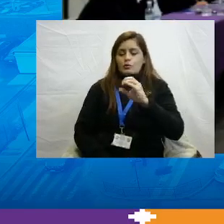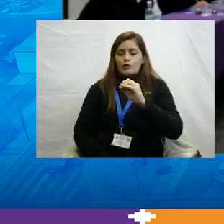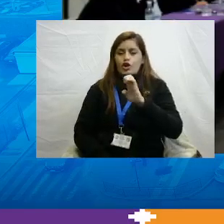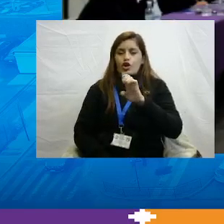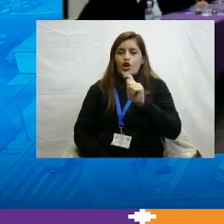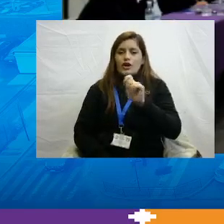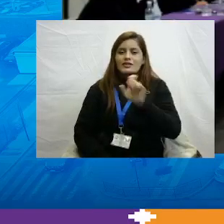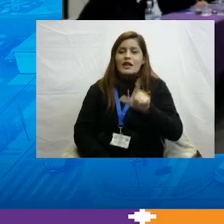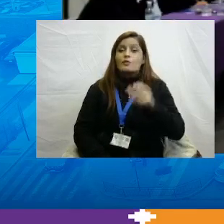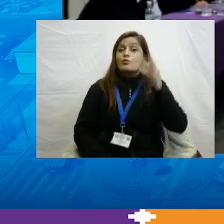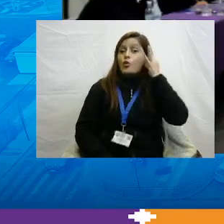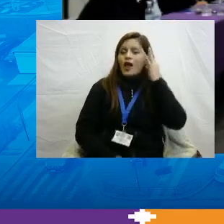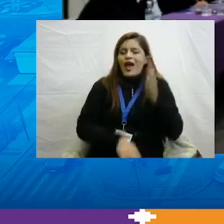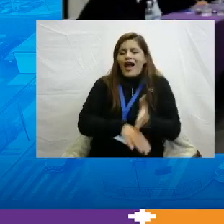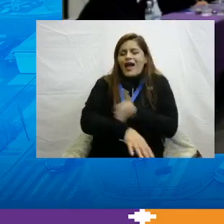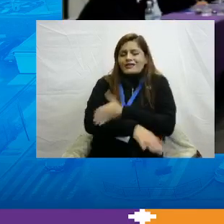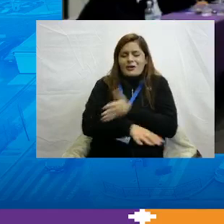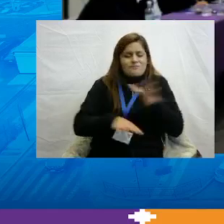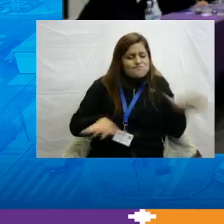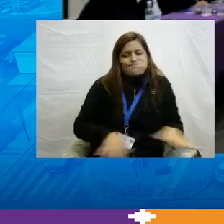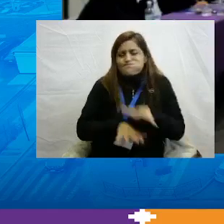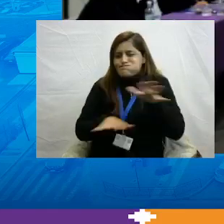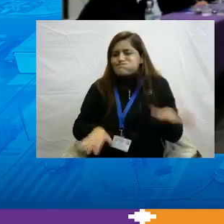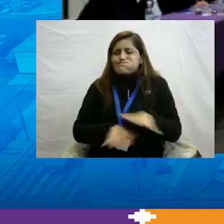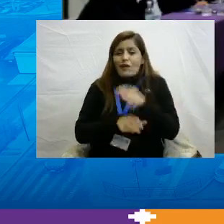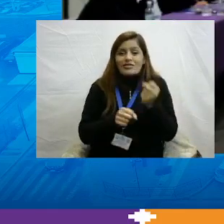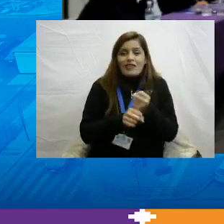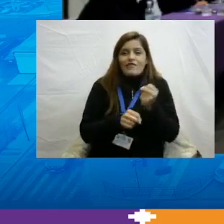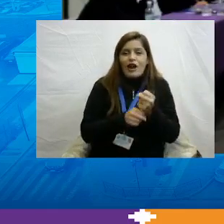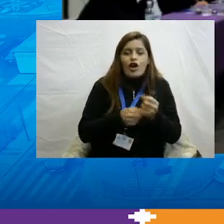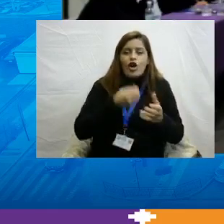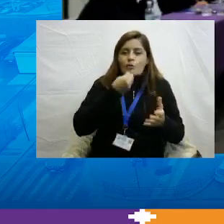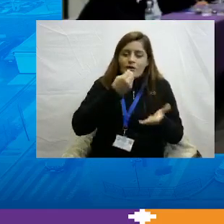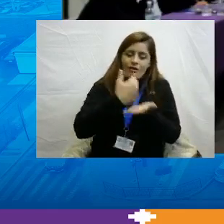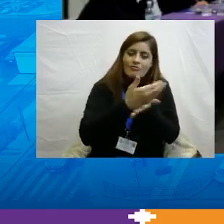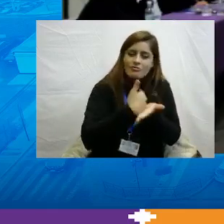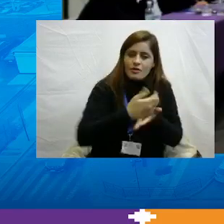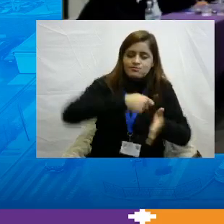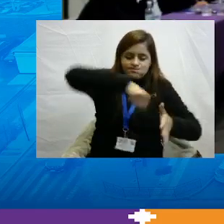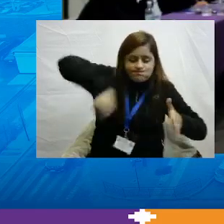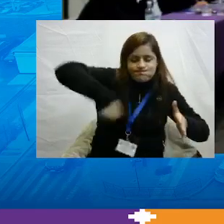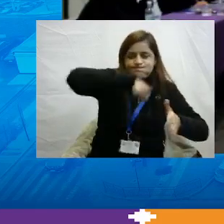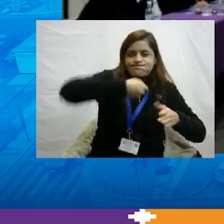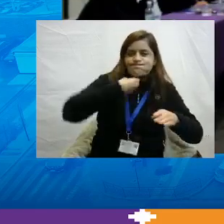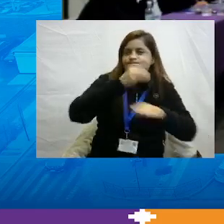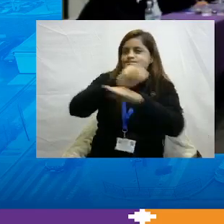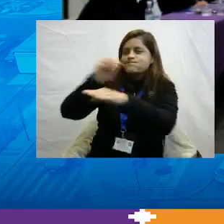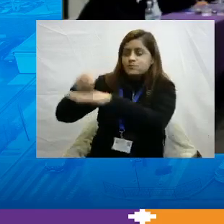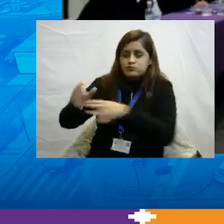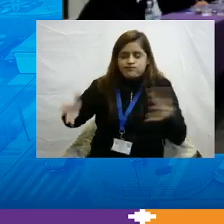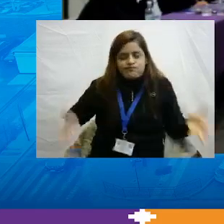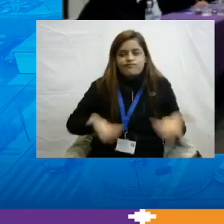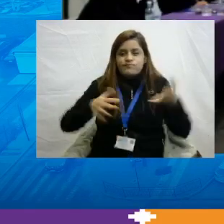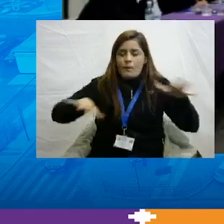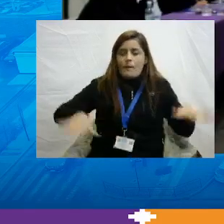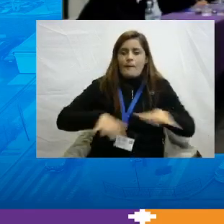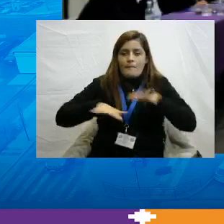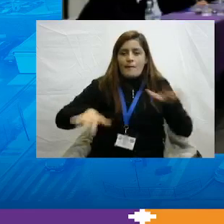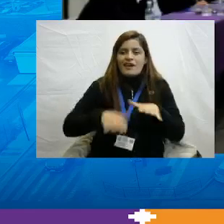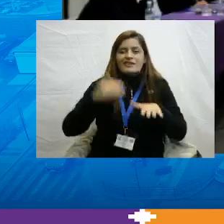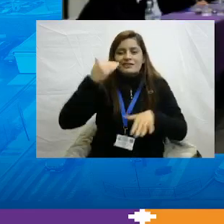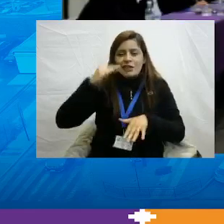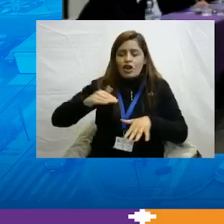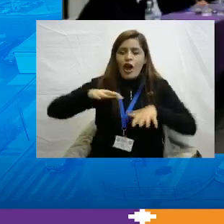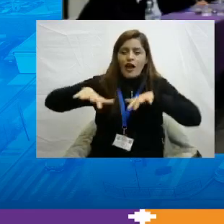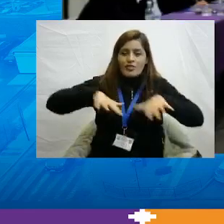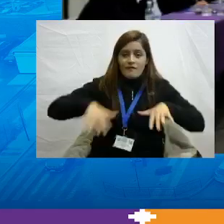las dirigentes durante el tiempo de la pandemia levantando ollas comunes, levantando organizaciones y actividades para los niños,